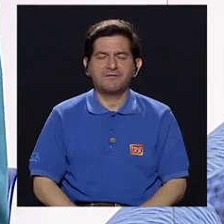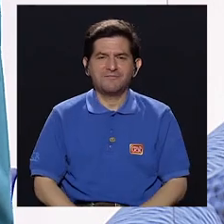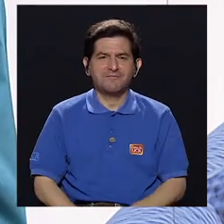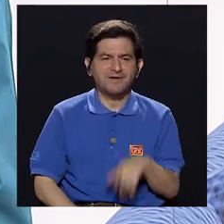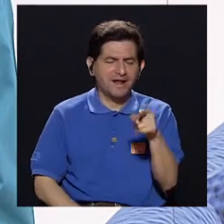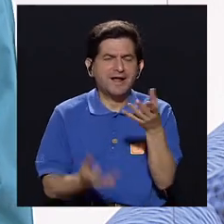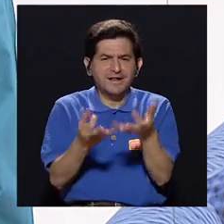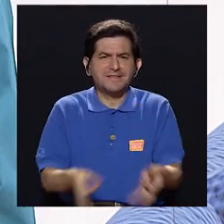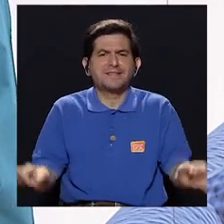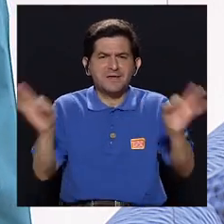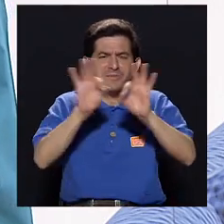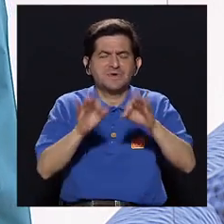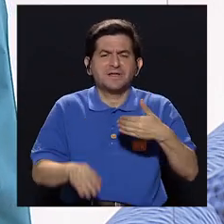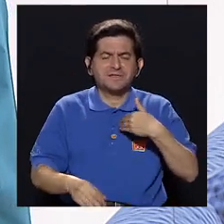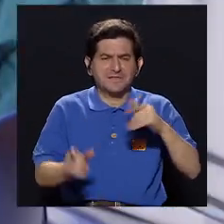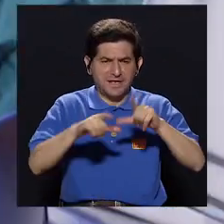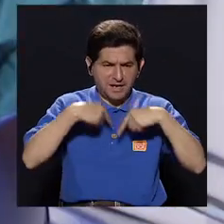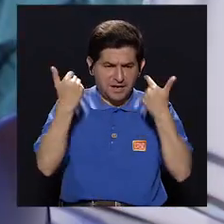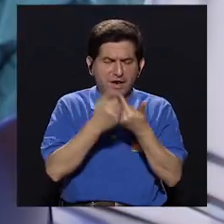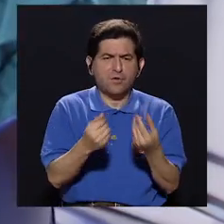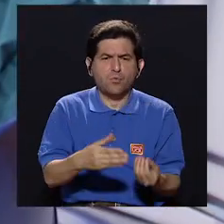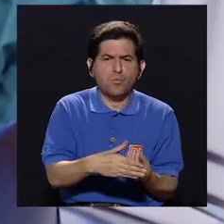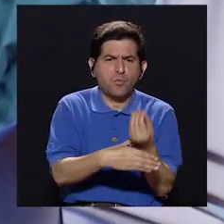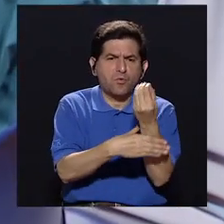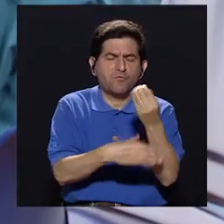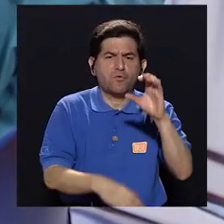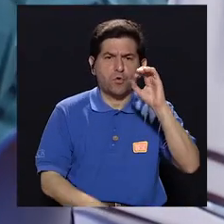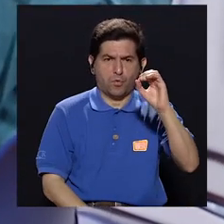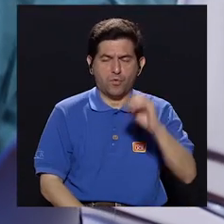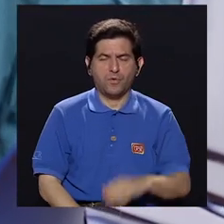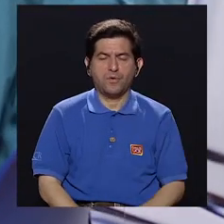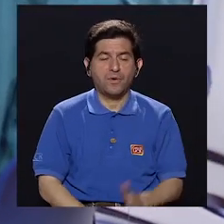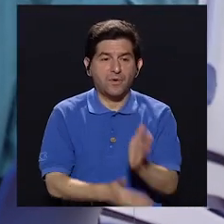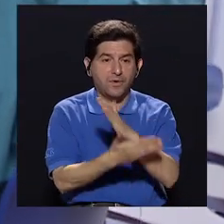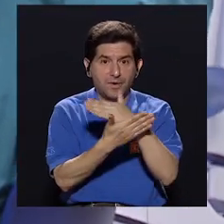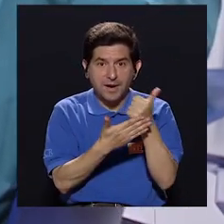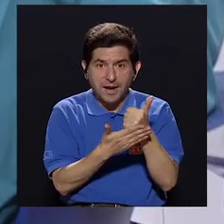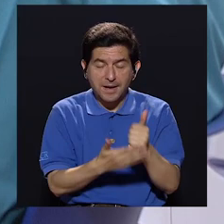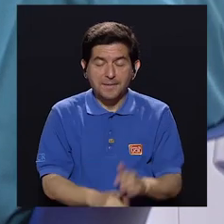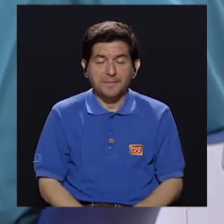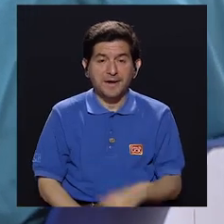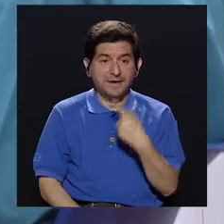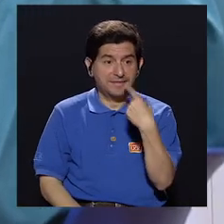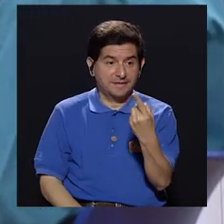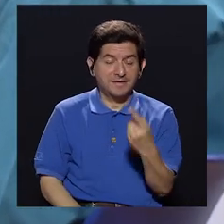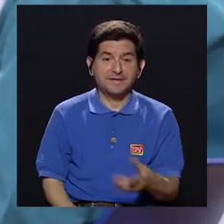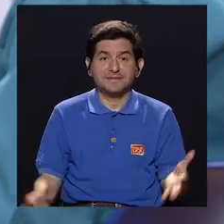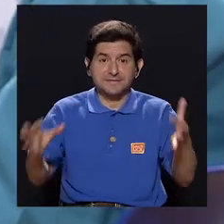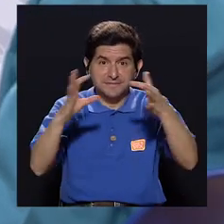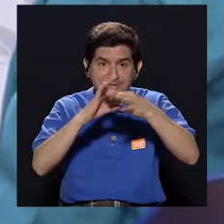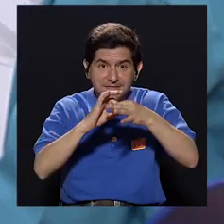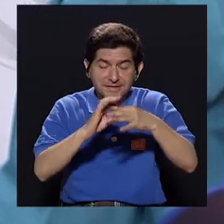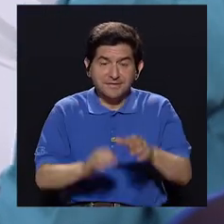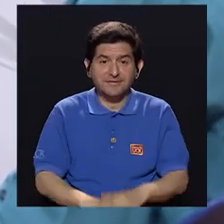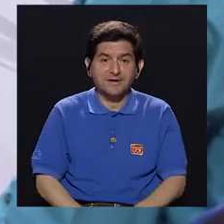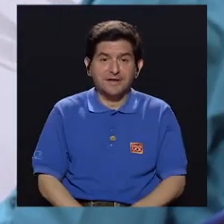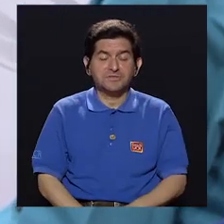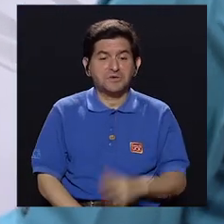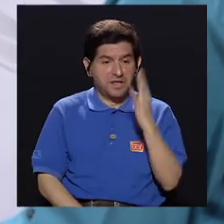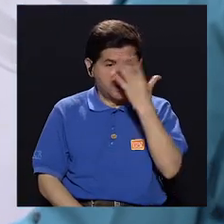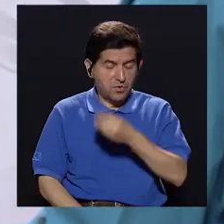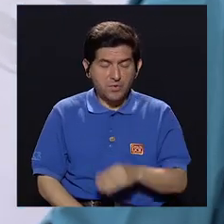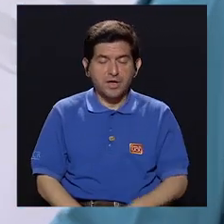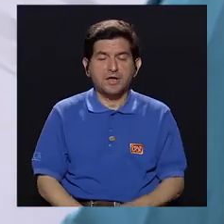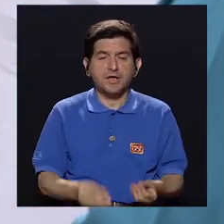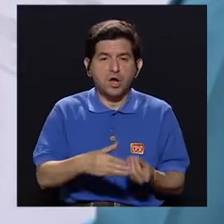recuento esa importancia del grupo de orquídeas Bueno aparte de esta parte ornamental que que mencionas e las orquídeas